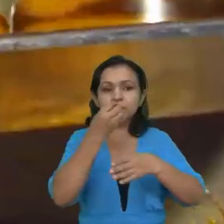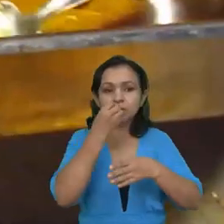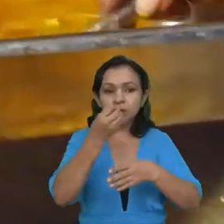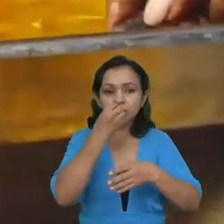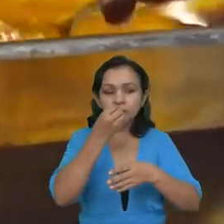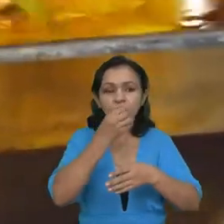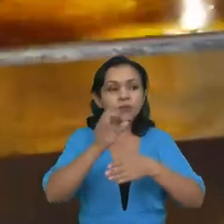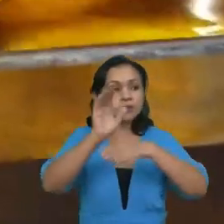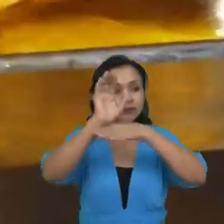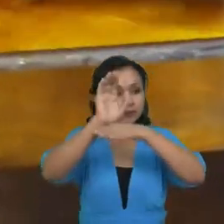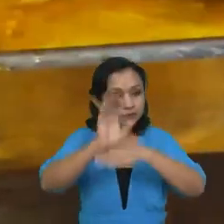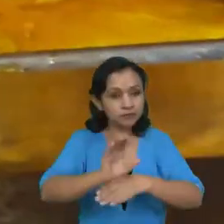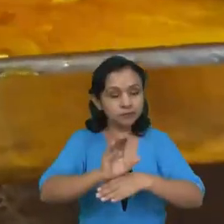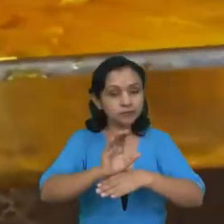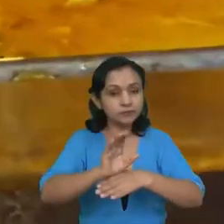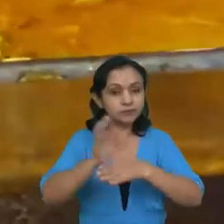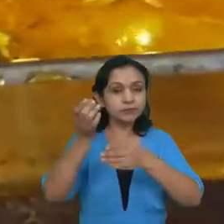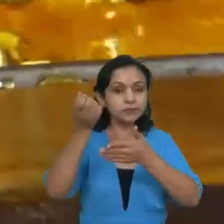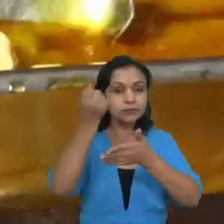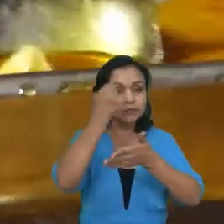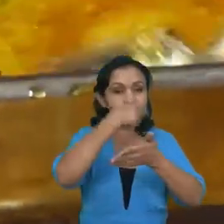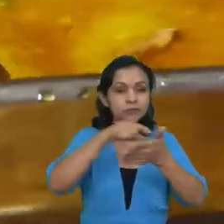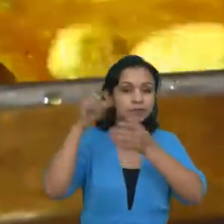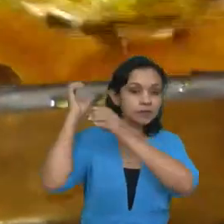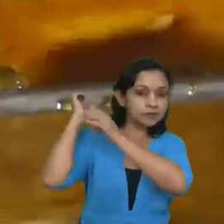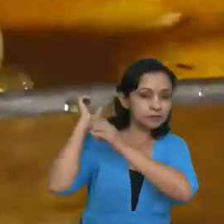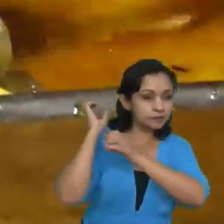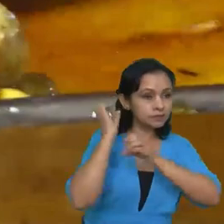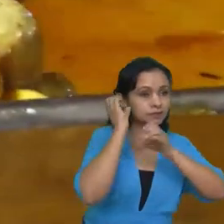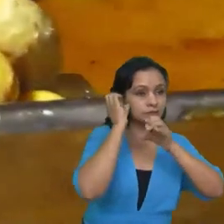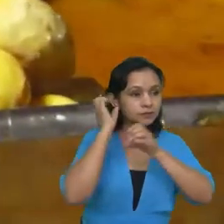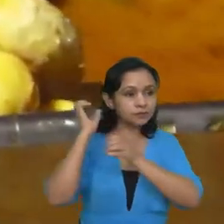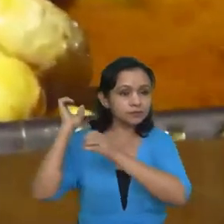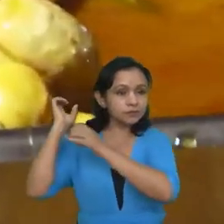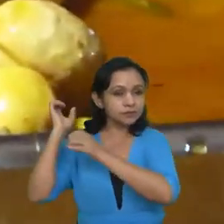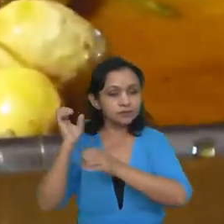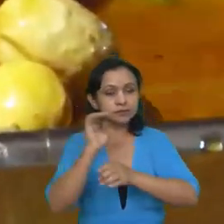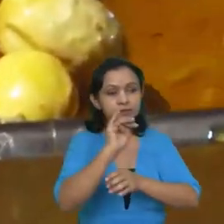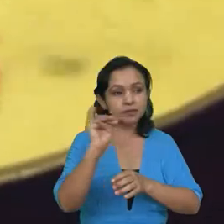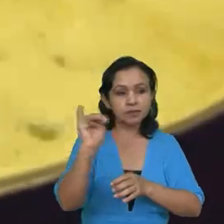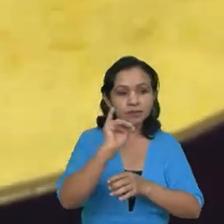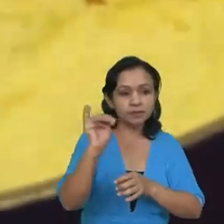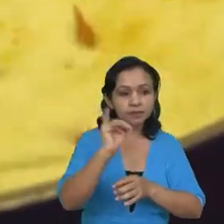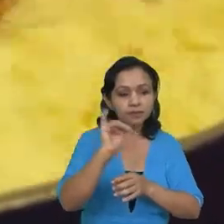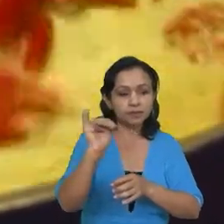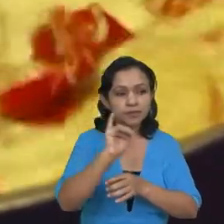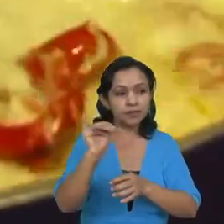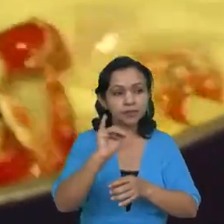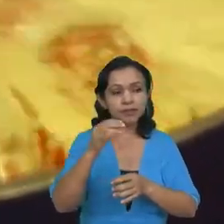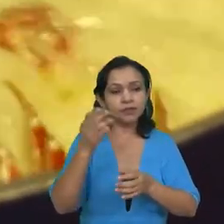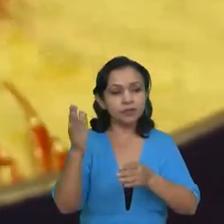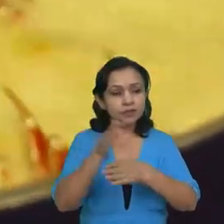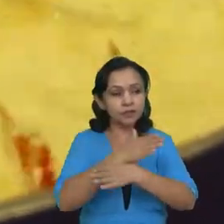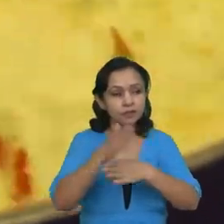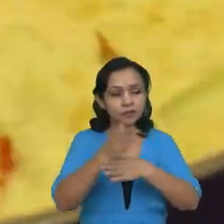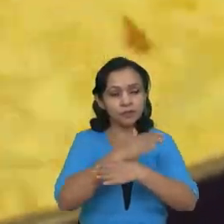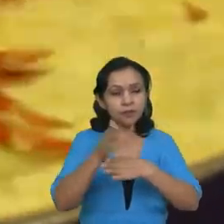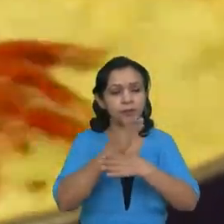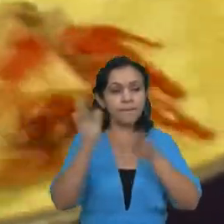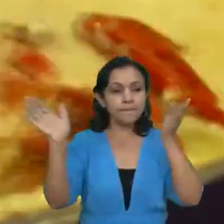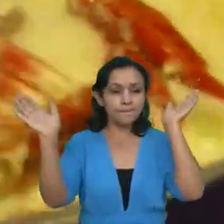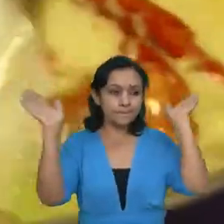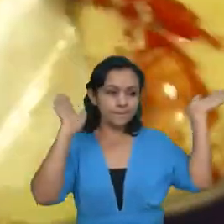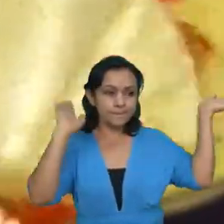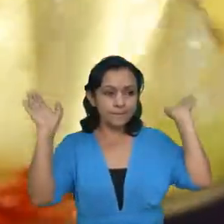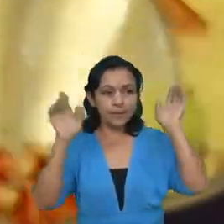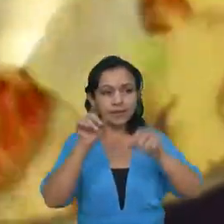tradicional de cuaresma que usted podrá disfrutar a partir de este miércoles de ceniza en los comedores populares del mercado roberto